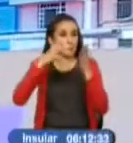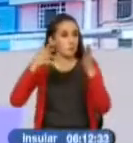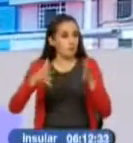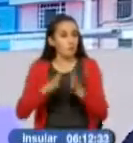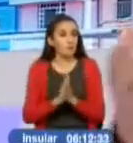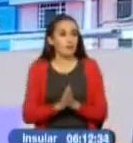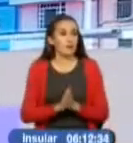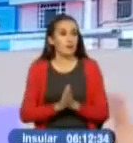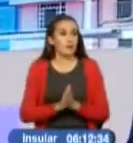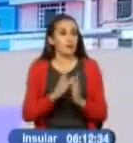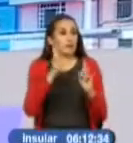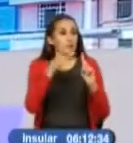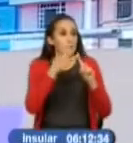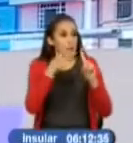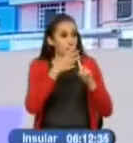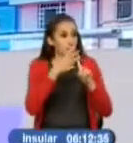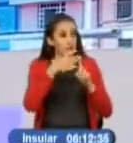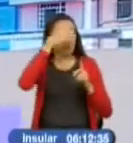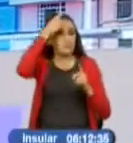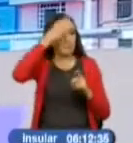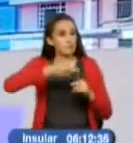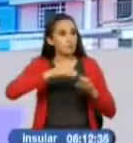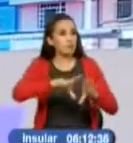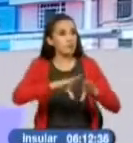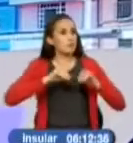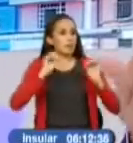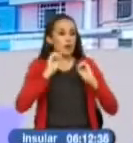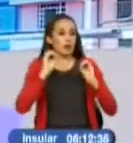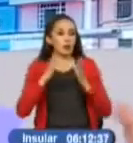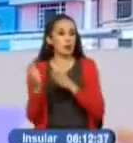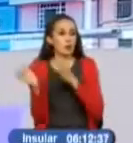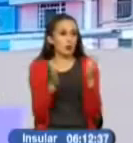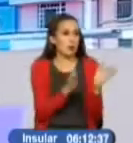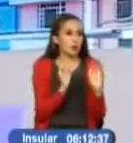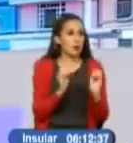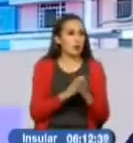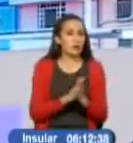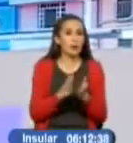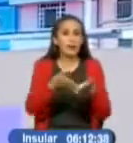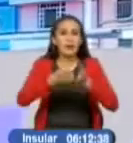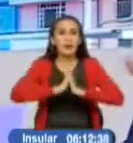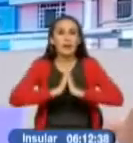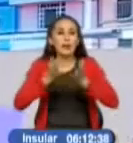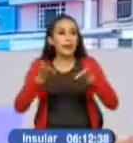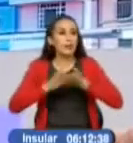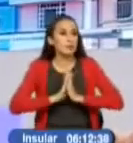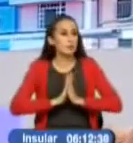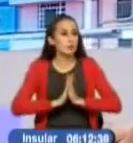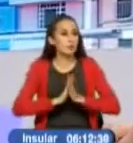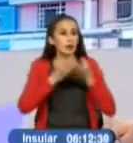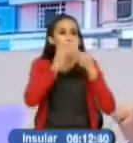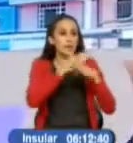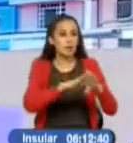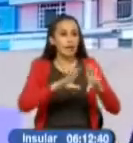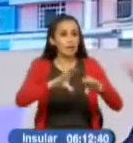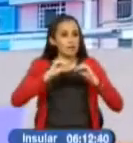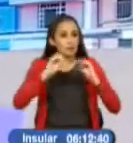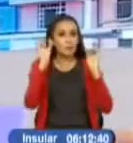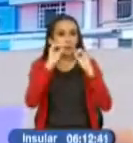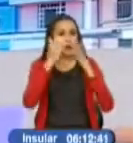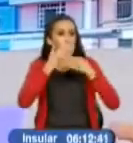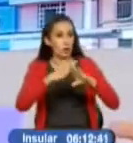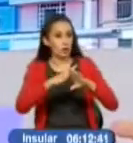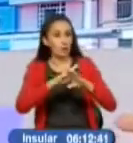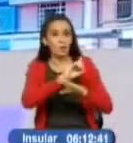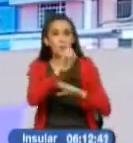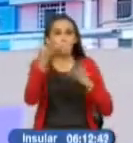por nadie. Y en tercer lugar, hay una decisión de aceptar o no. Esto también les pedimos a los chicos, acepten o rechacen. Lo que es importante es que